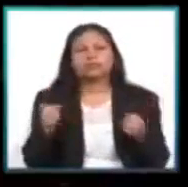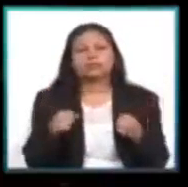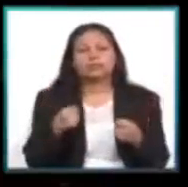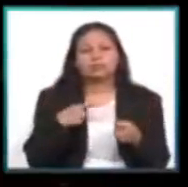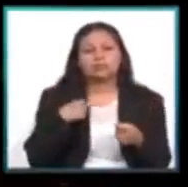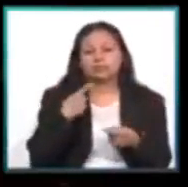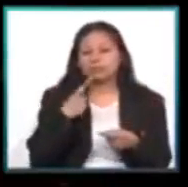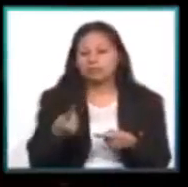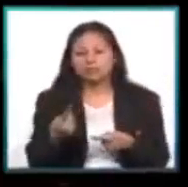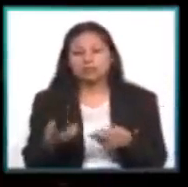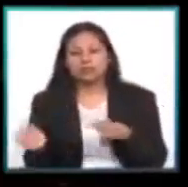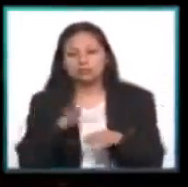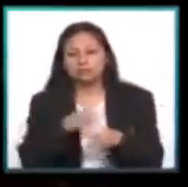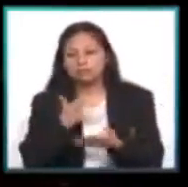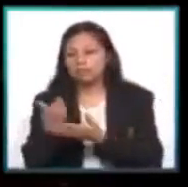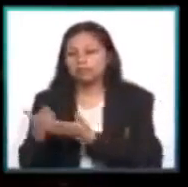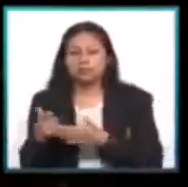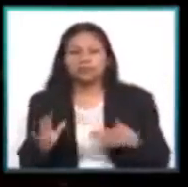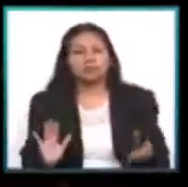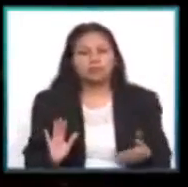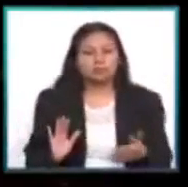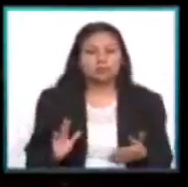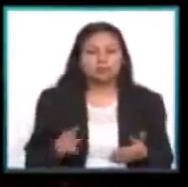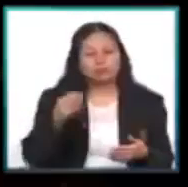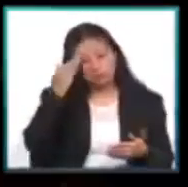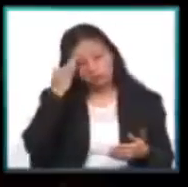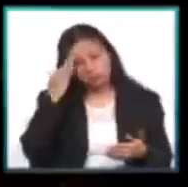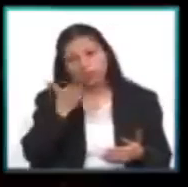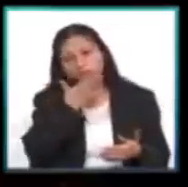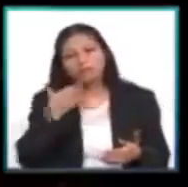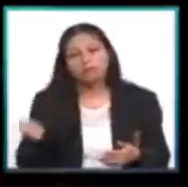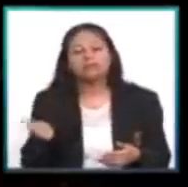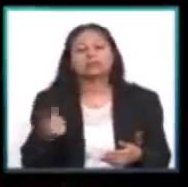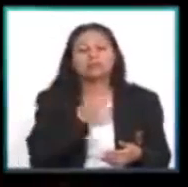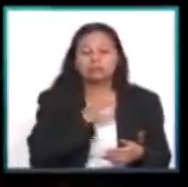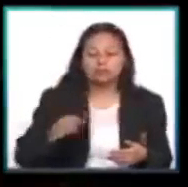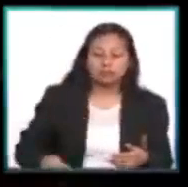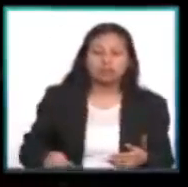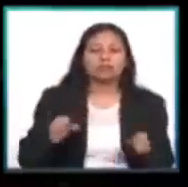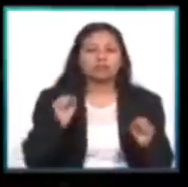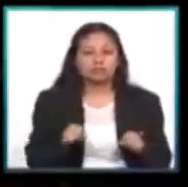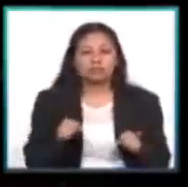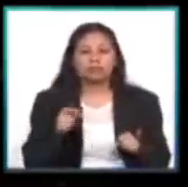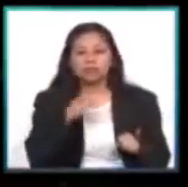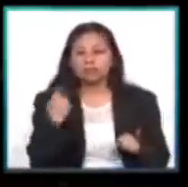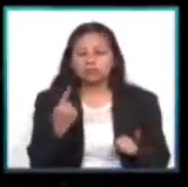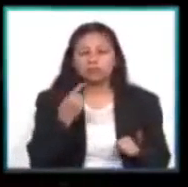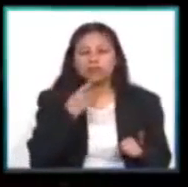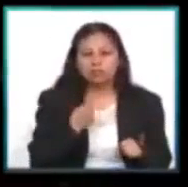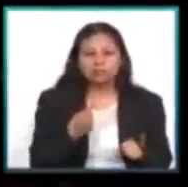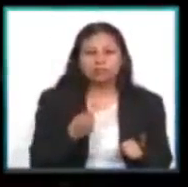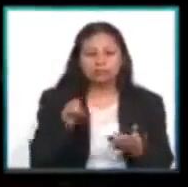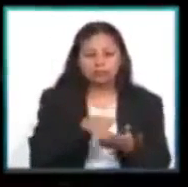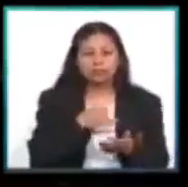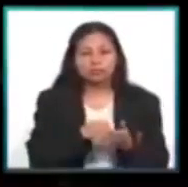todas estas partidas presupuestarias. Pensémoslo mejor, señor presidente y honorable pleno. Los